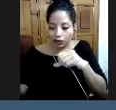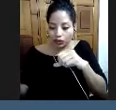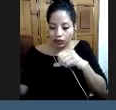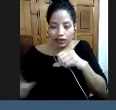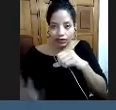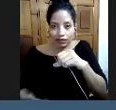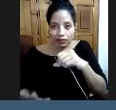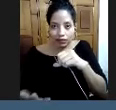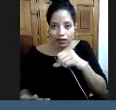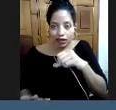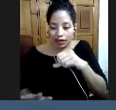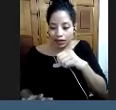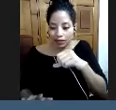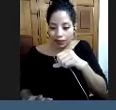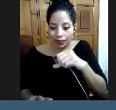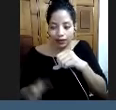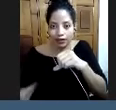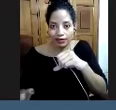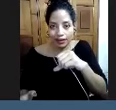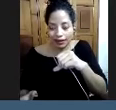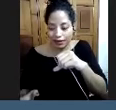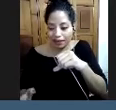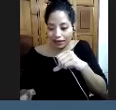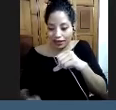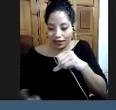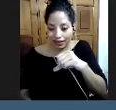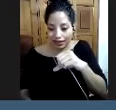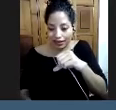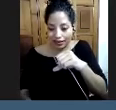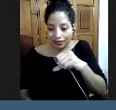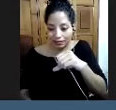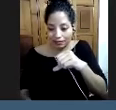siguiente pregunta, y esta pregunta quiero lanzarla para